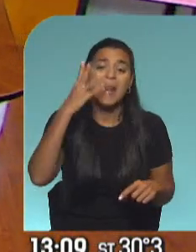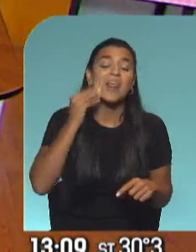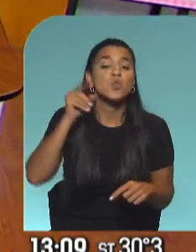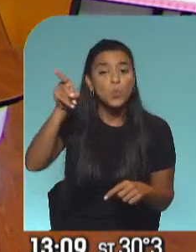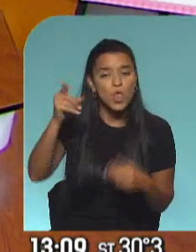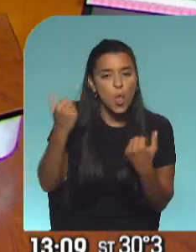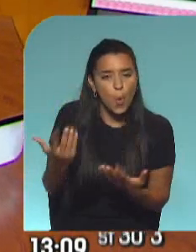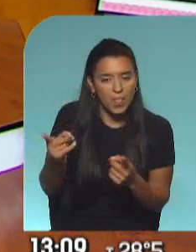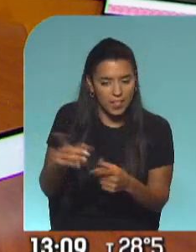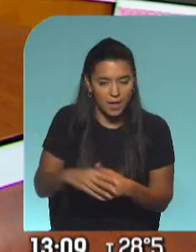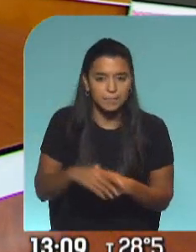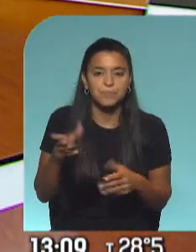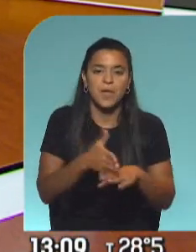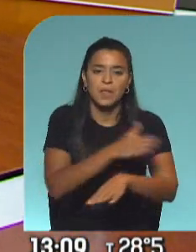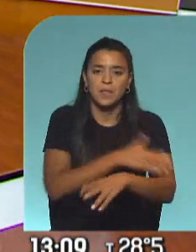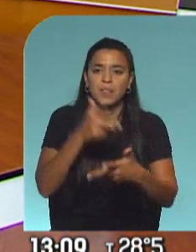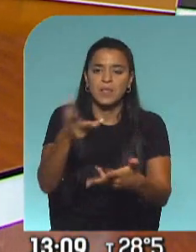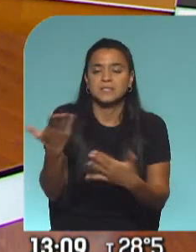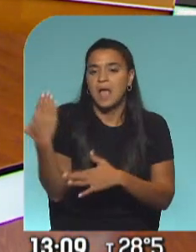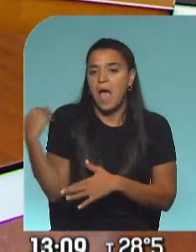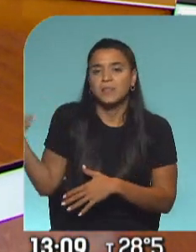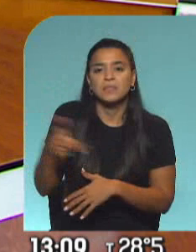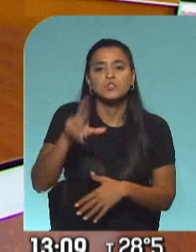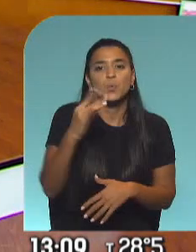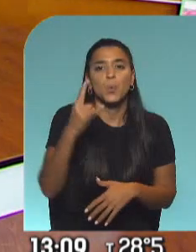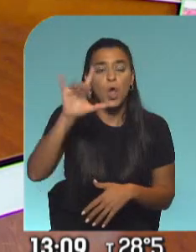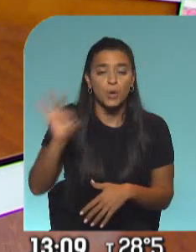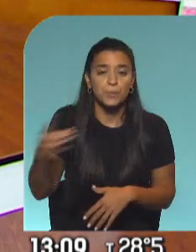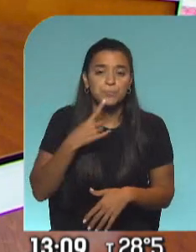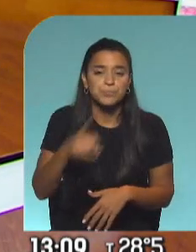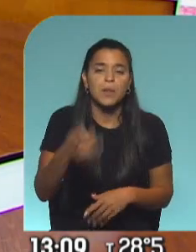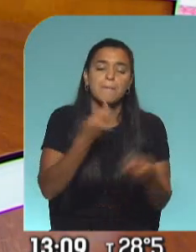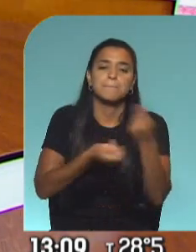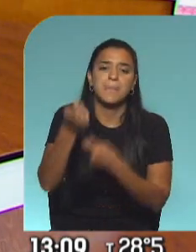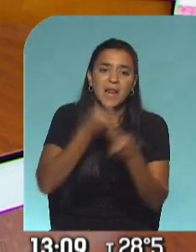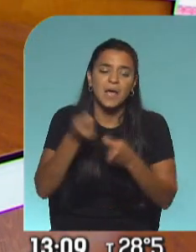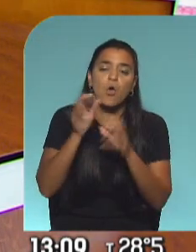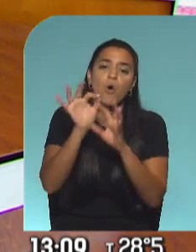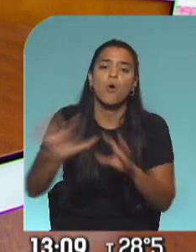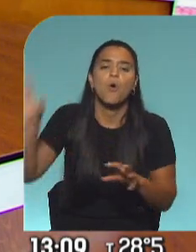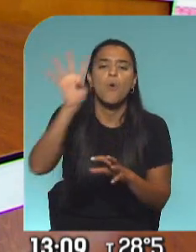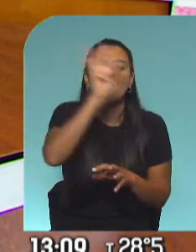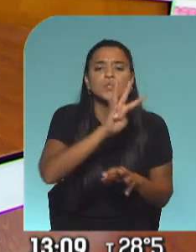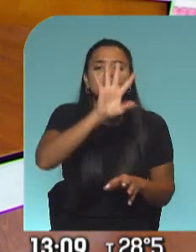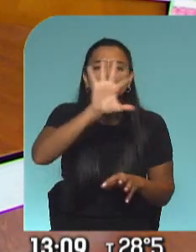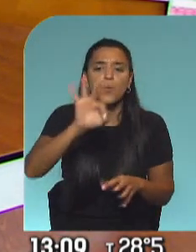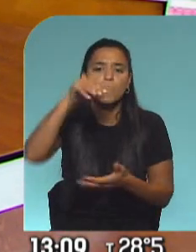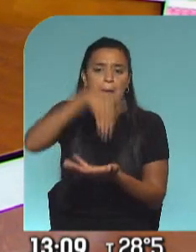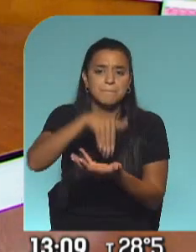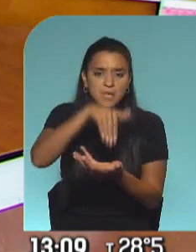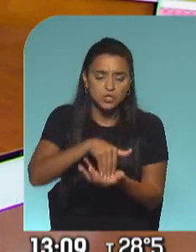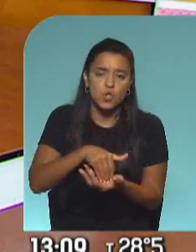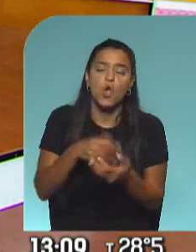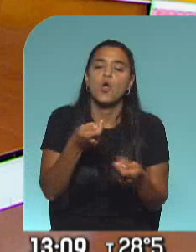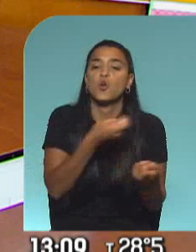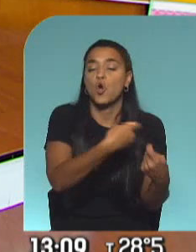Unido. Y acá vemos el tema que mencionaba Rulo también, el acceso al mercado europeo por unos 450 millones